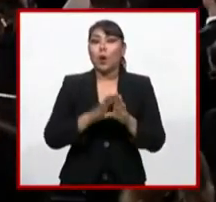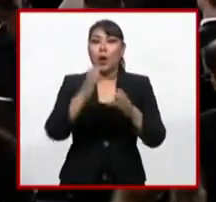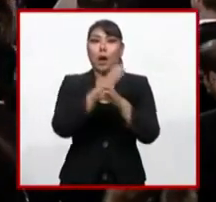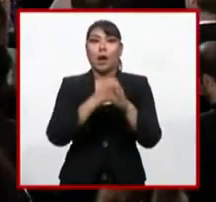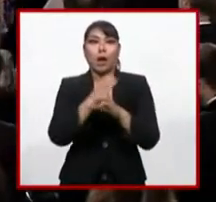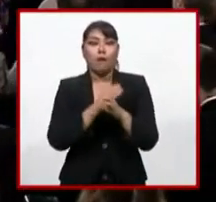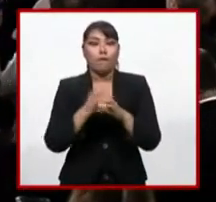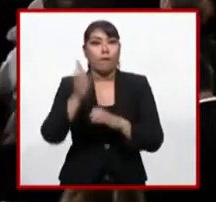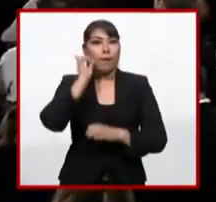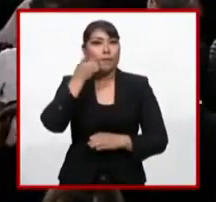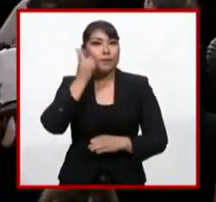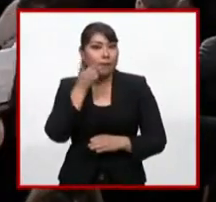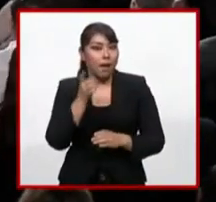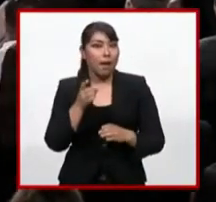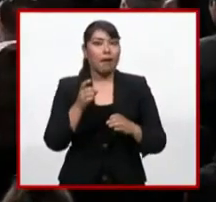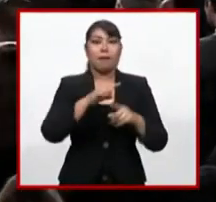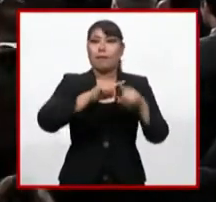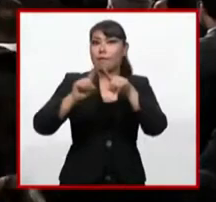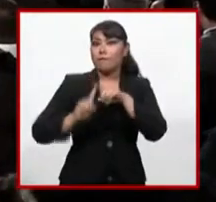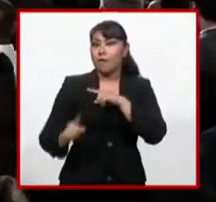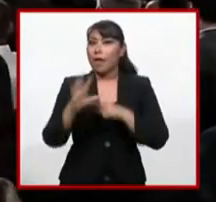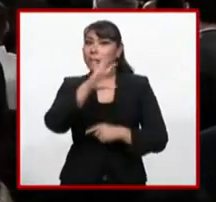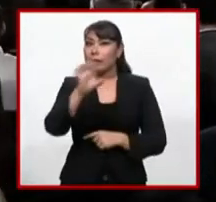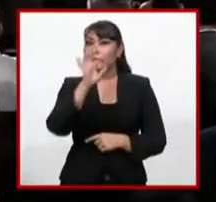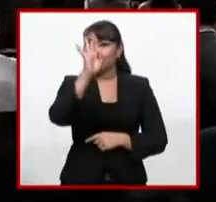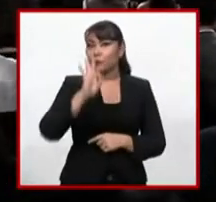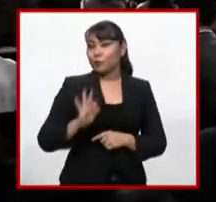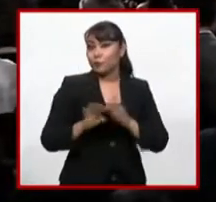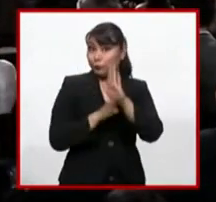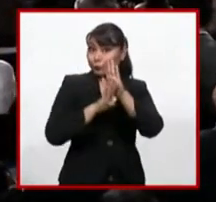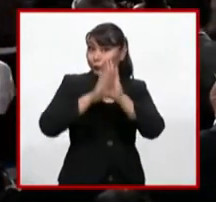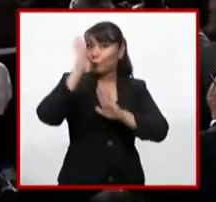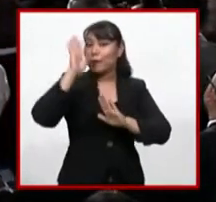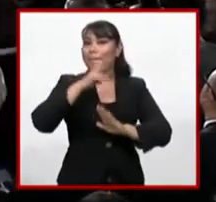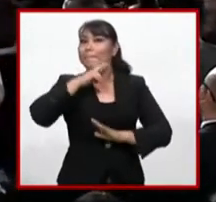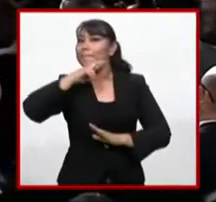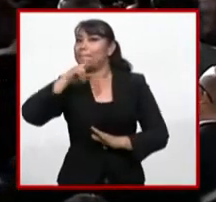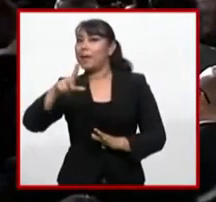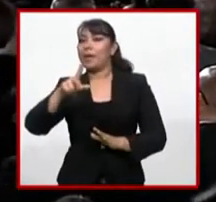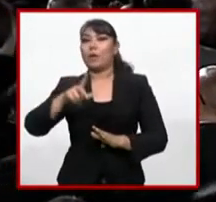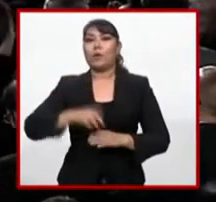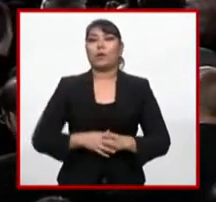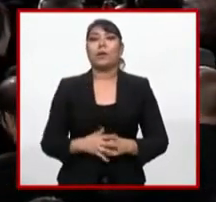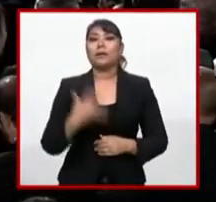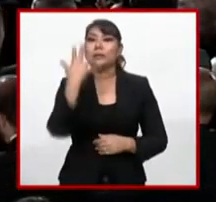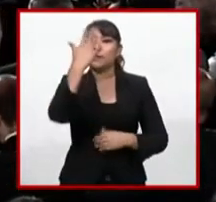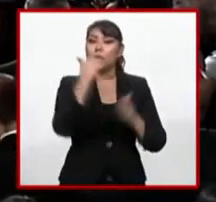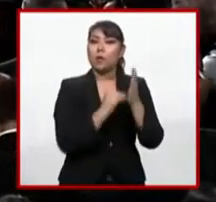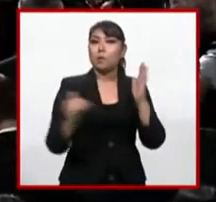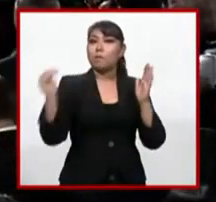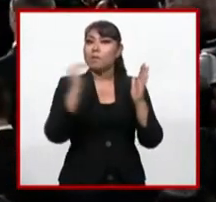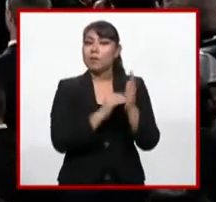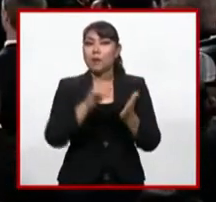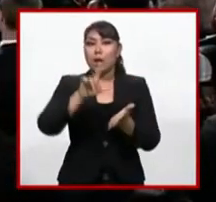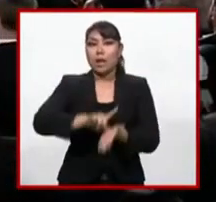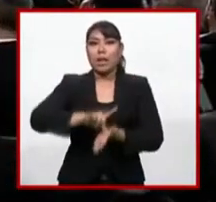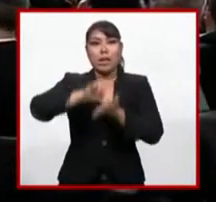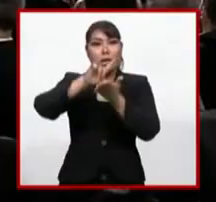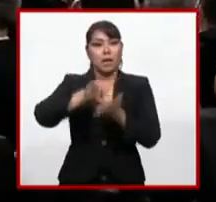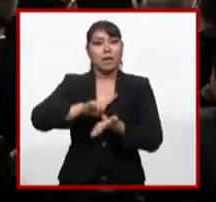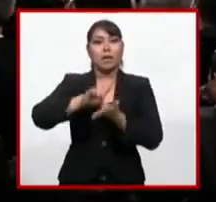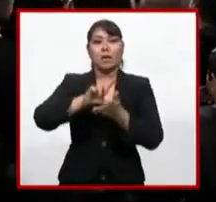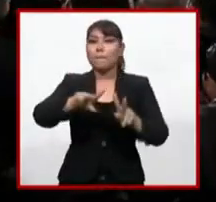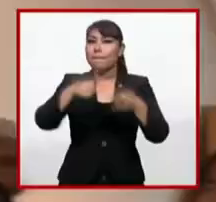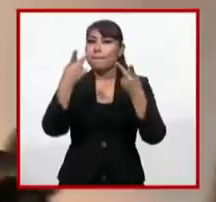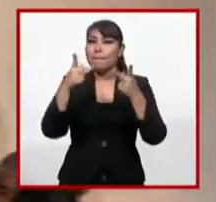el clúster mezcal, que ha crecido en más de 500%. Hoy ya podemos hablar de 5 millones de litros en